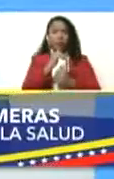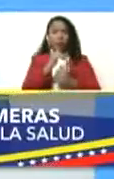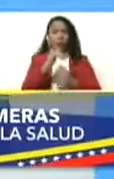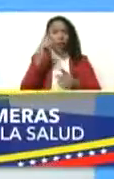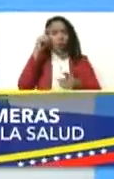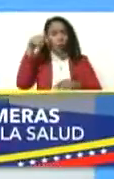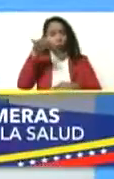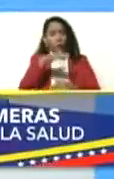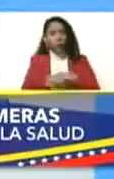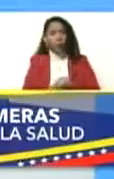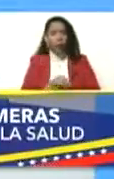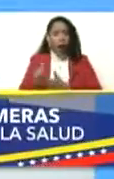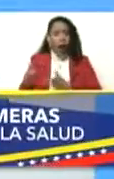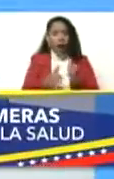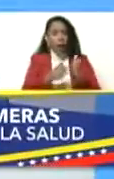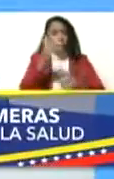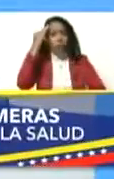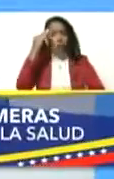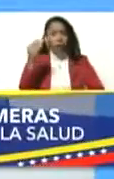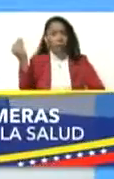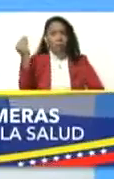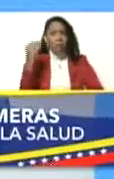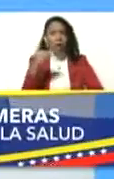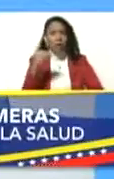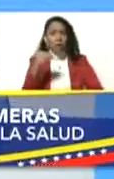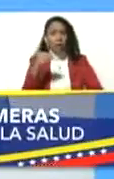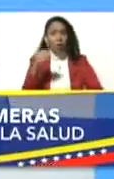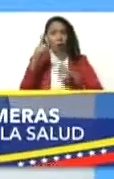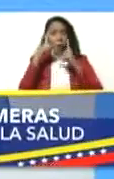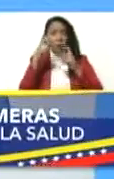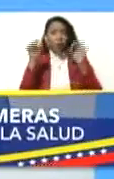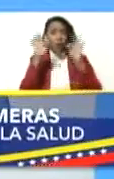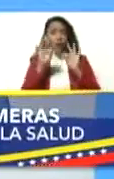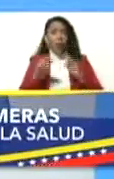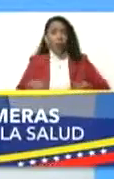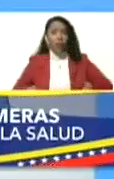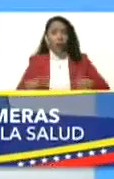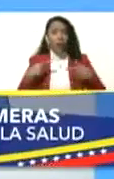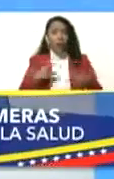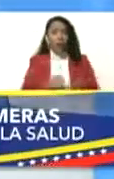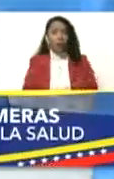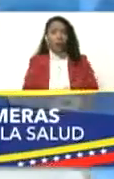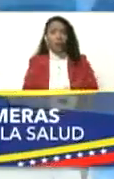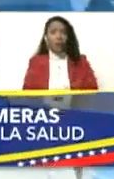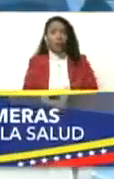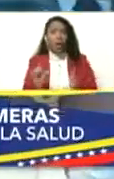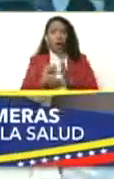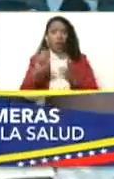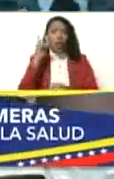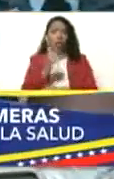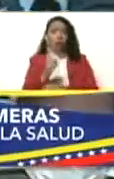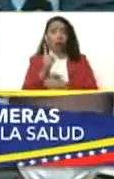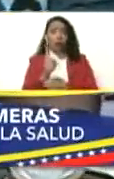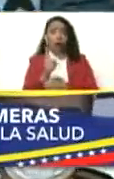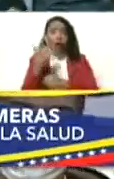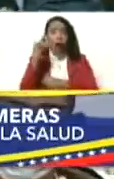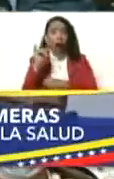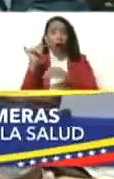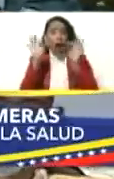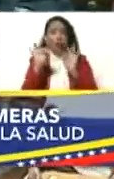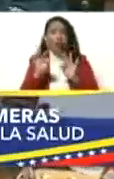La carrera militar debe concebirse más que una profesión, un estilo de vida, donde debe prevalecer el sentido de amor a